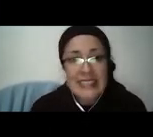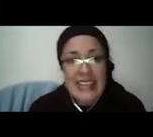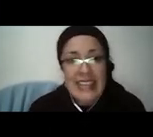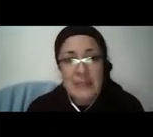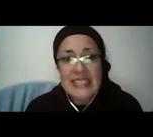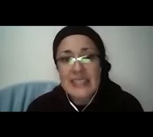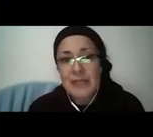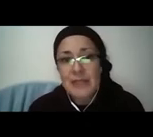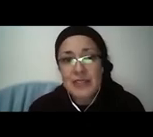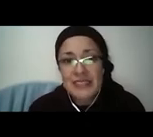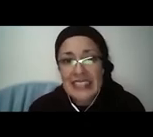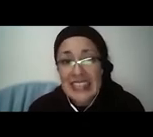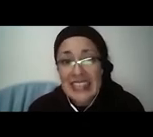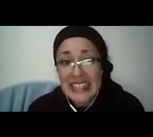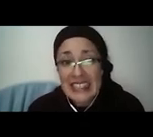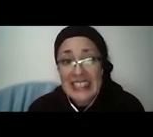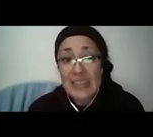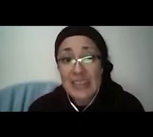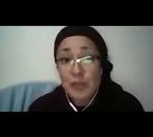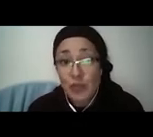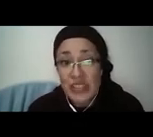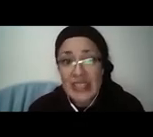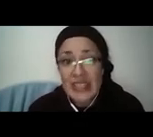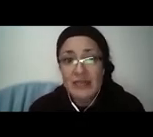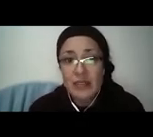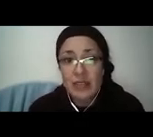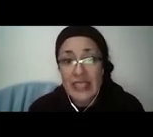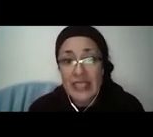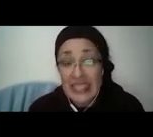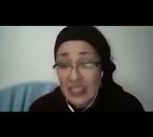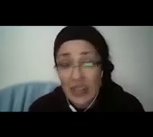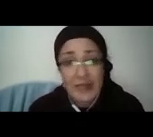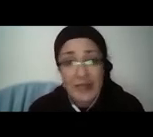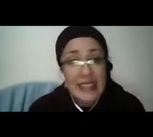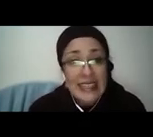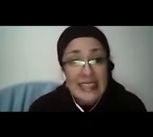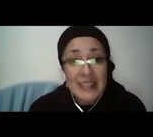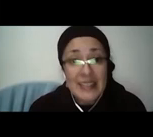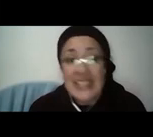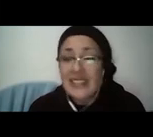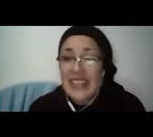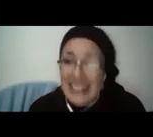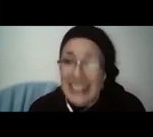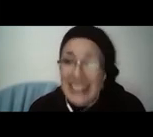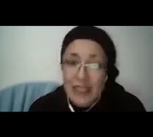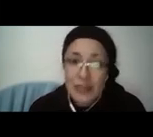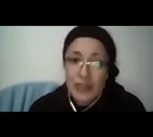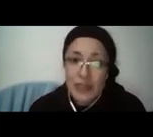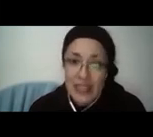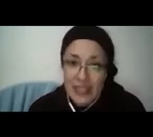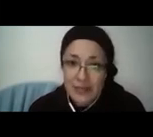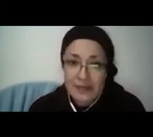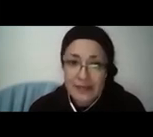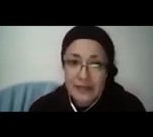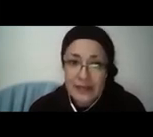Bien, el principio de la electricidad producida con energía solar se basa en el efecto